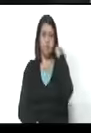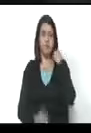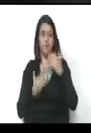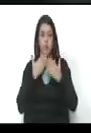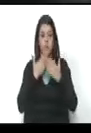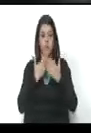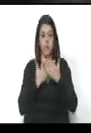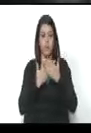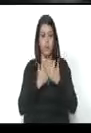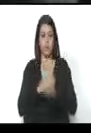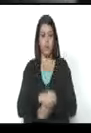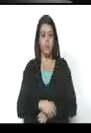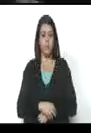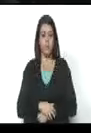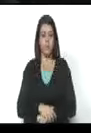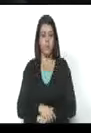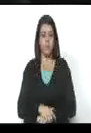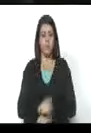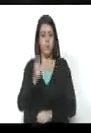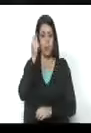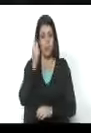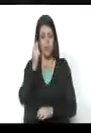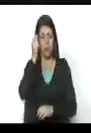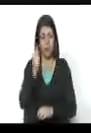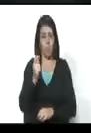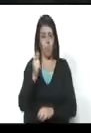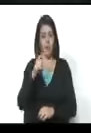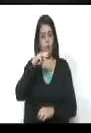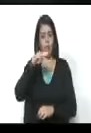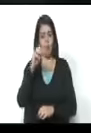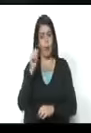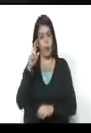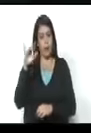Gracias, querida diputada María Rosa Jiménez.